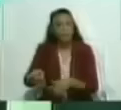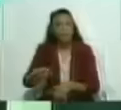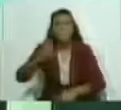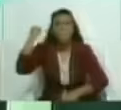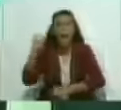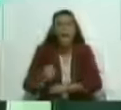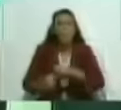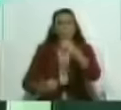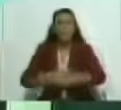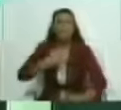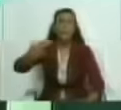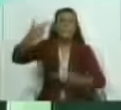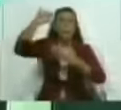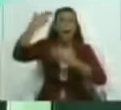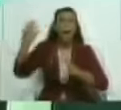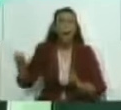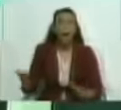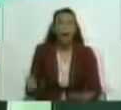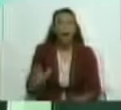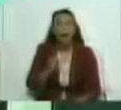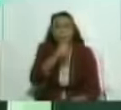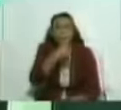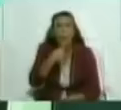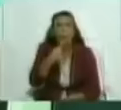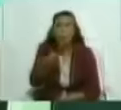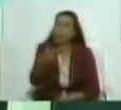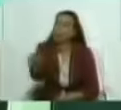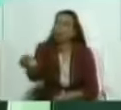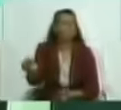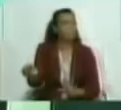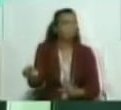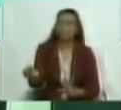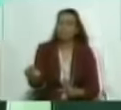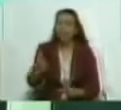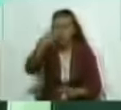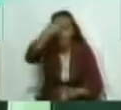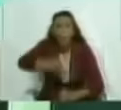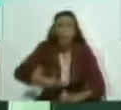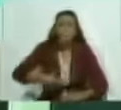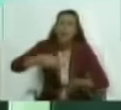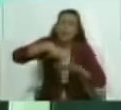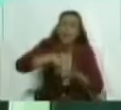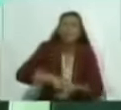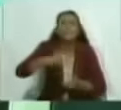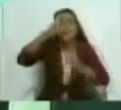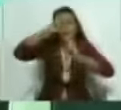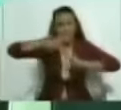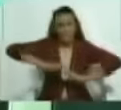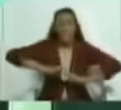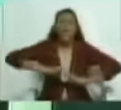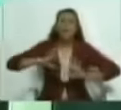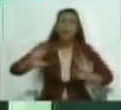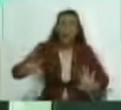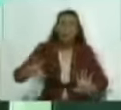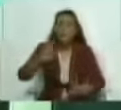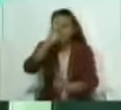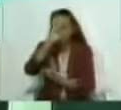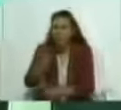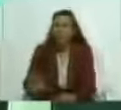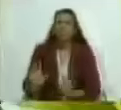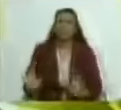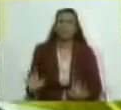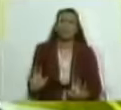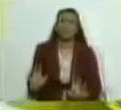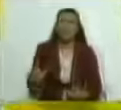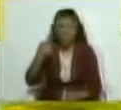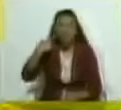mátalo, fusílalo. Y mi abuelo dijo, no, a un hombre vencido se le respeta, así no te haya respetado. Así